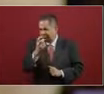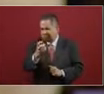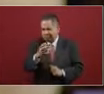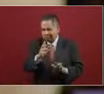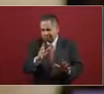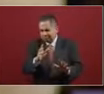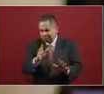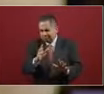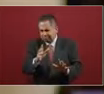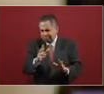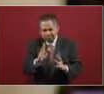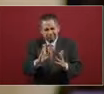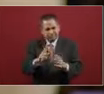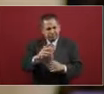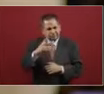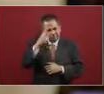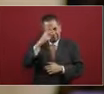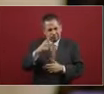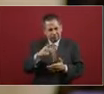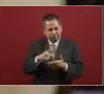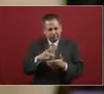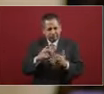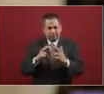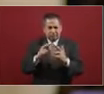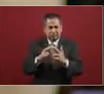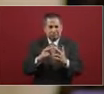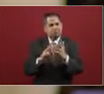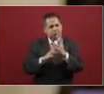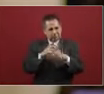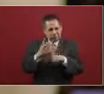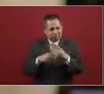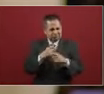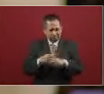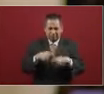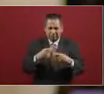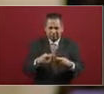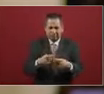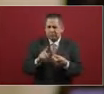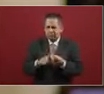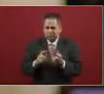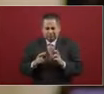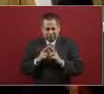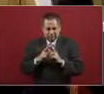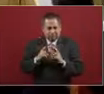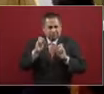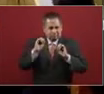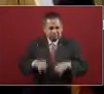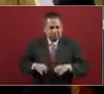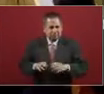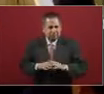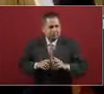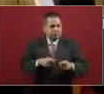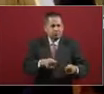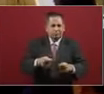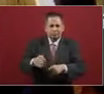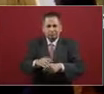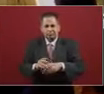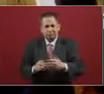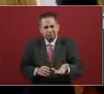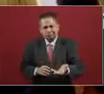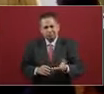México deje de ser un Estado laico al darle concesiones a grupos religiosos, presidente, y